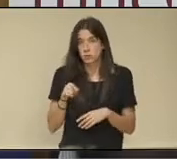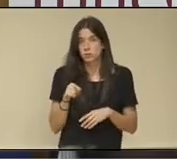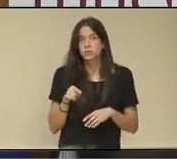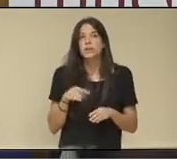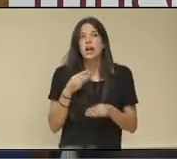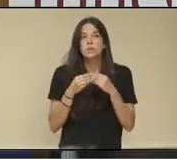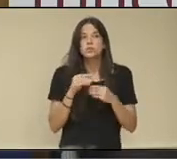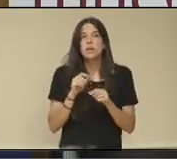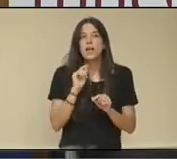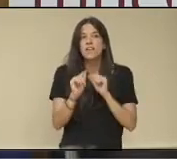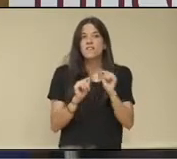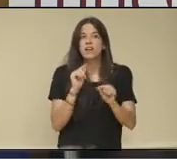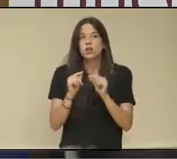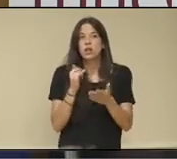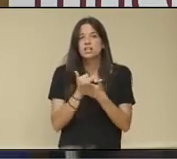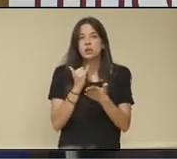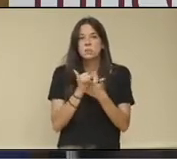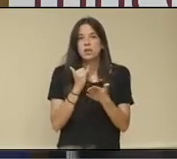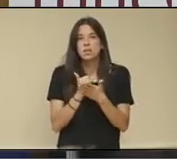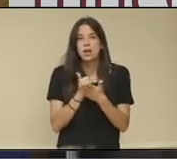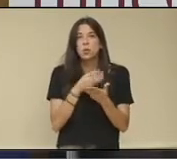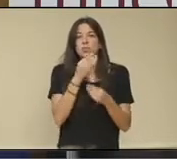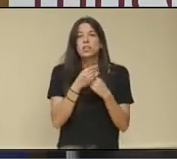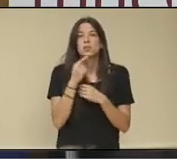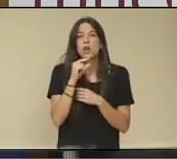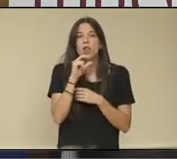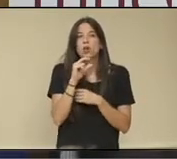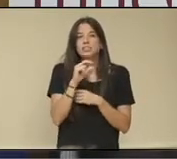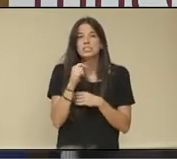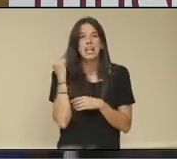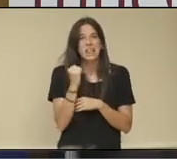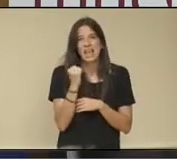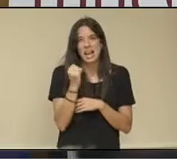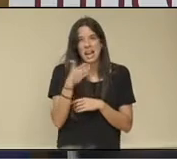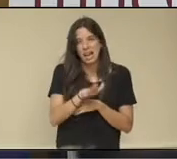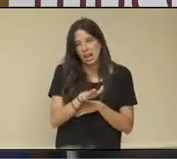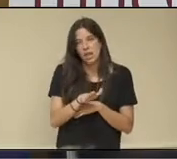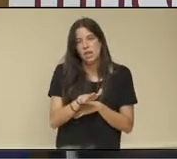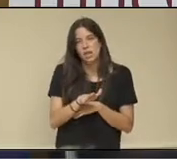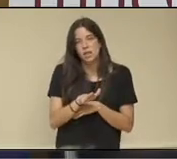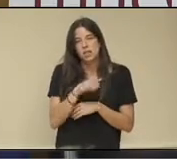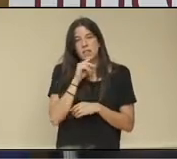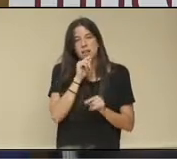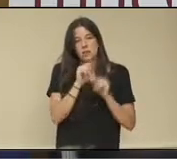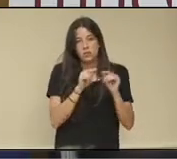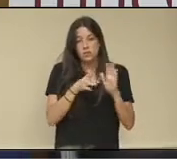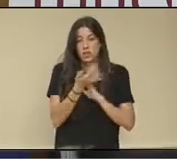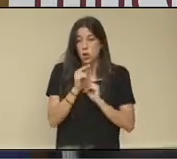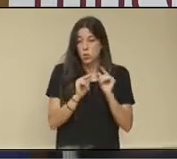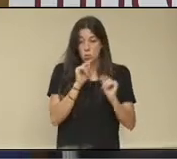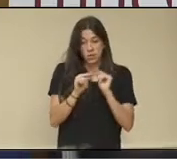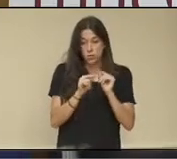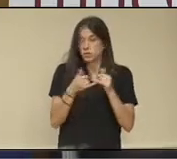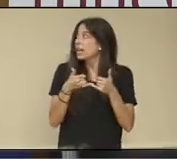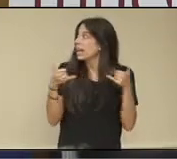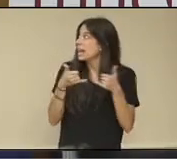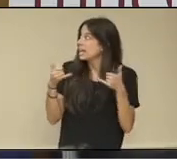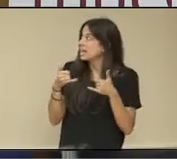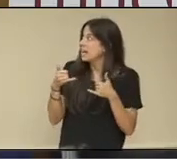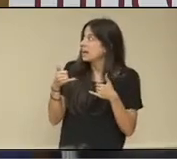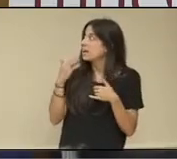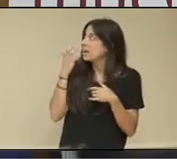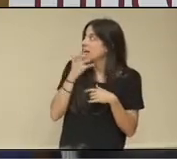infección experimental con una dosis letal del virus, es decir, un virus que en la línea gris mata a